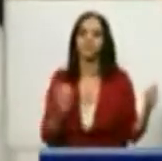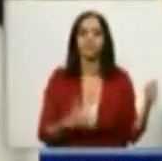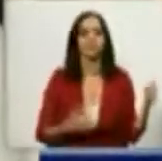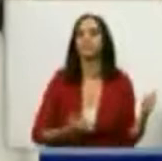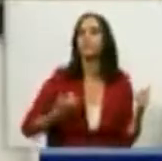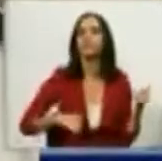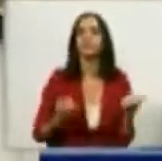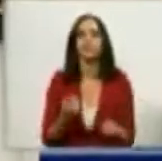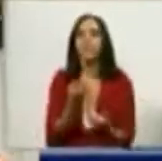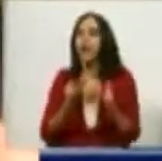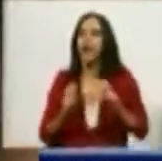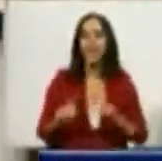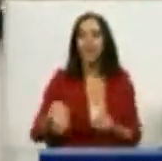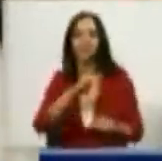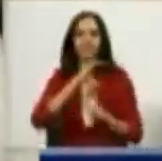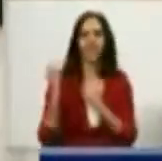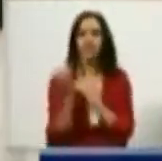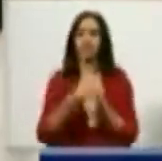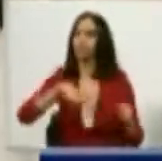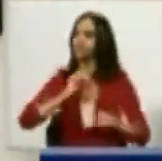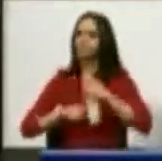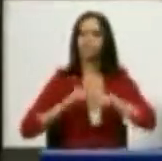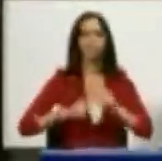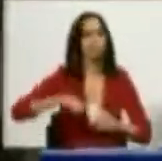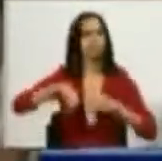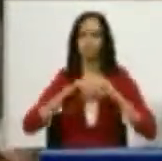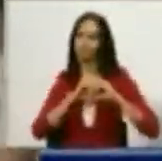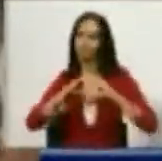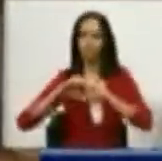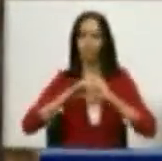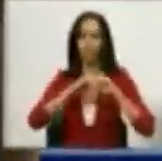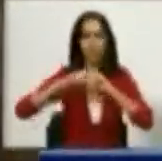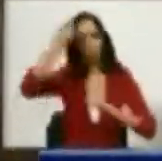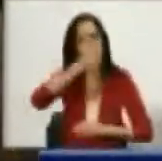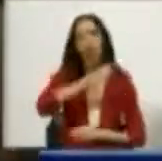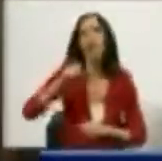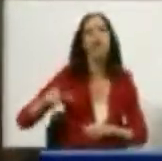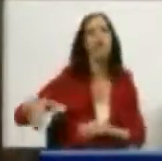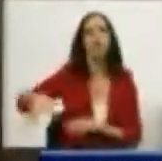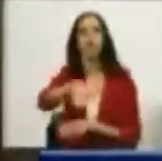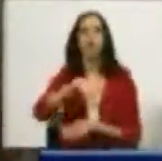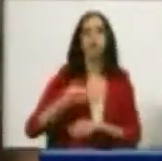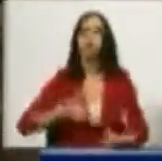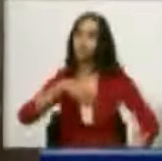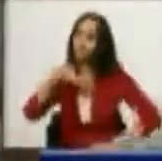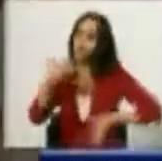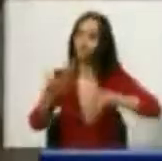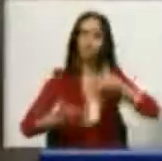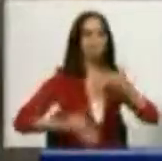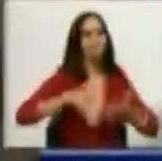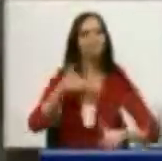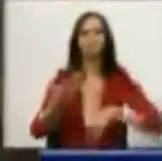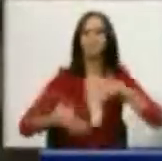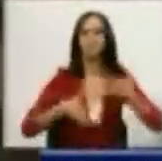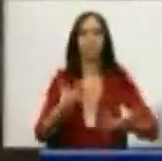Dame la tradición del cuerpo solo sentimiento